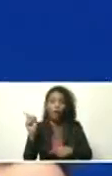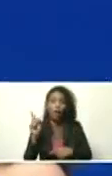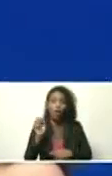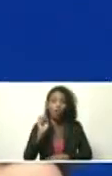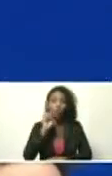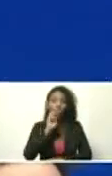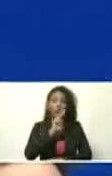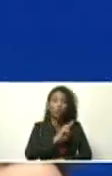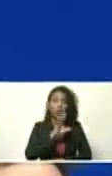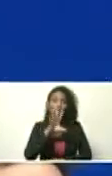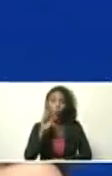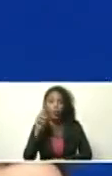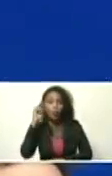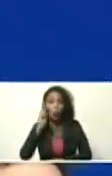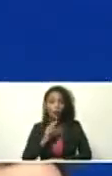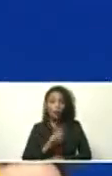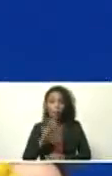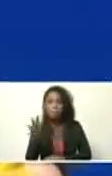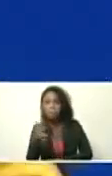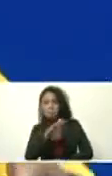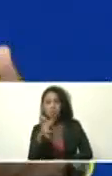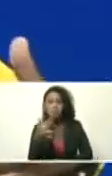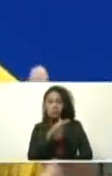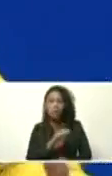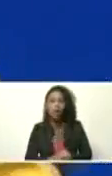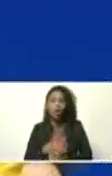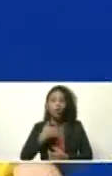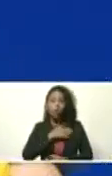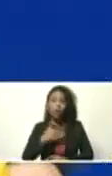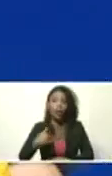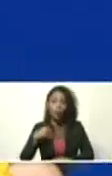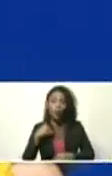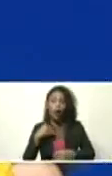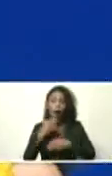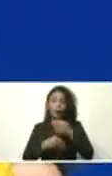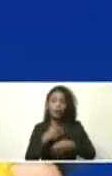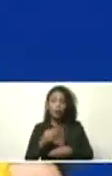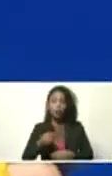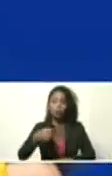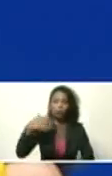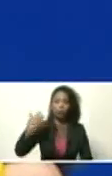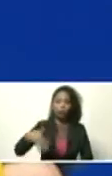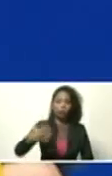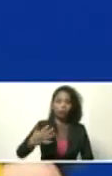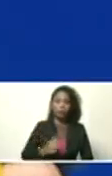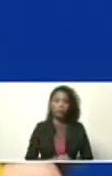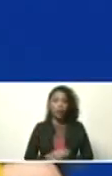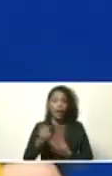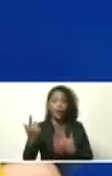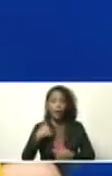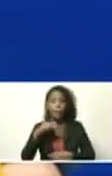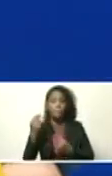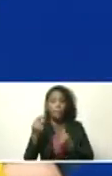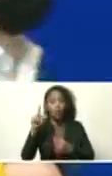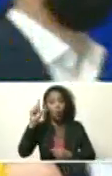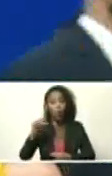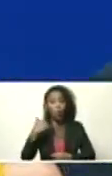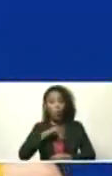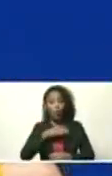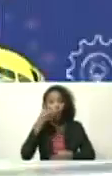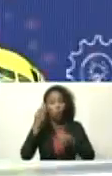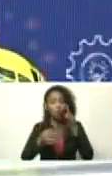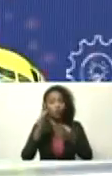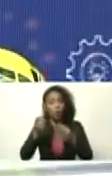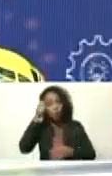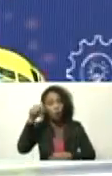250 bolívares. Sí, más o menos. Nosotros queremos no solamente... Caro, ¿verdad? Precio justo para nuestro pueblo, presidente, un balón. Entonces, ¿cómo